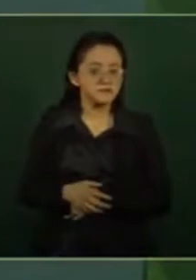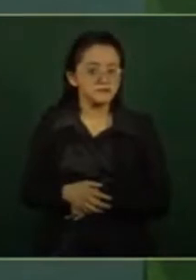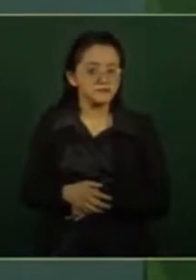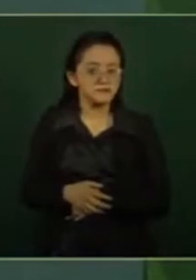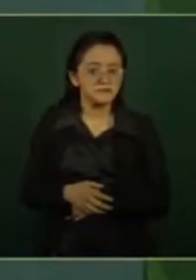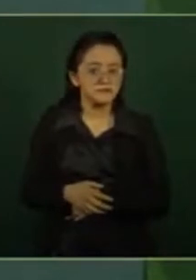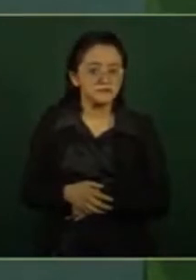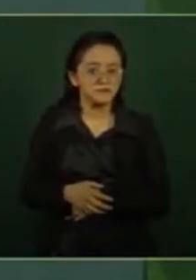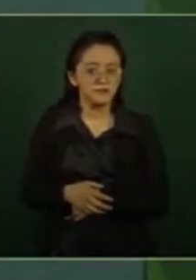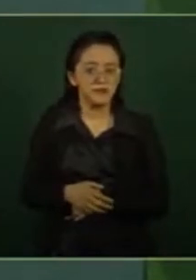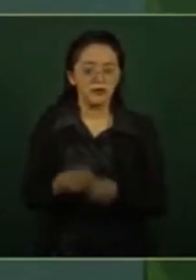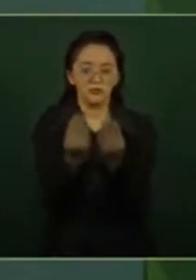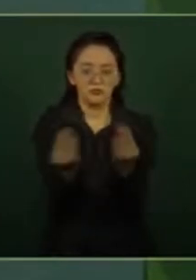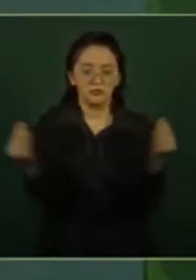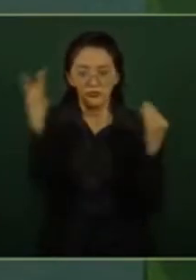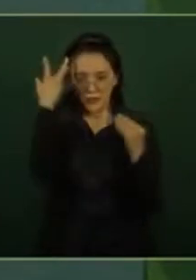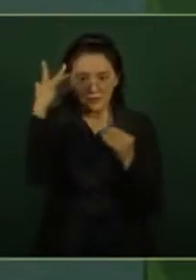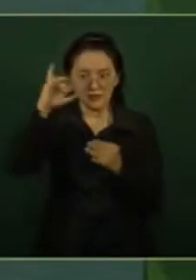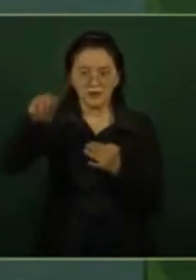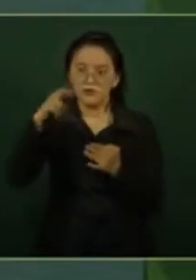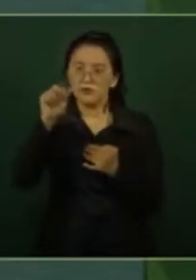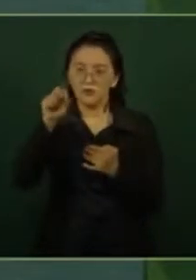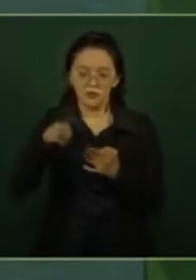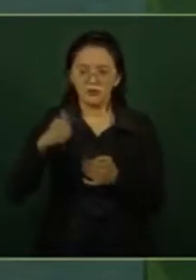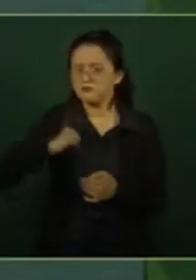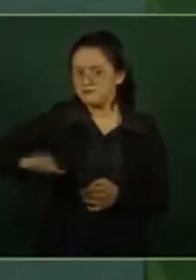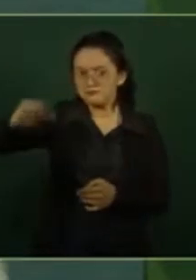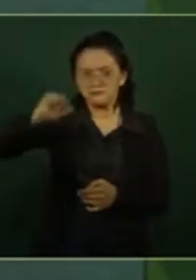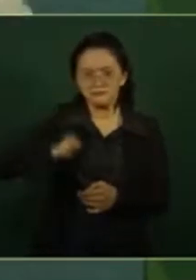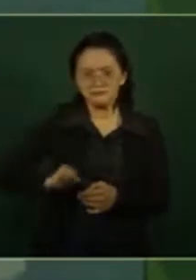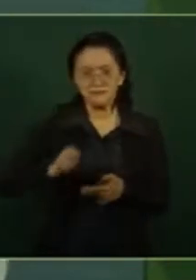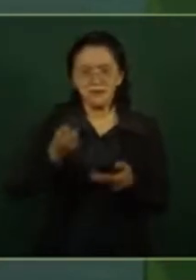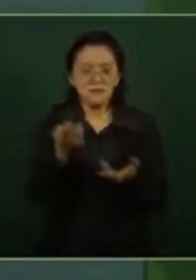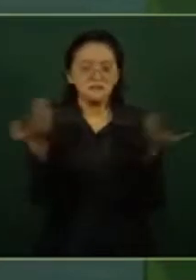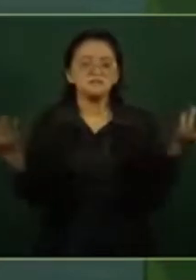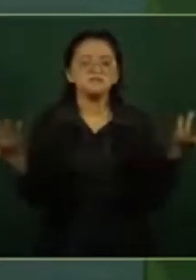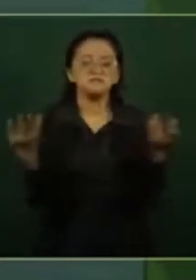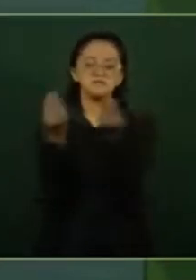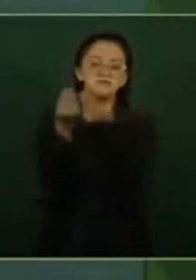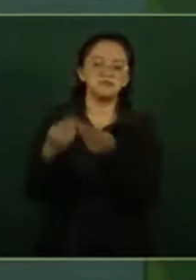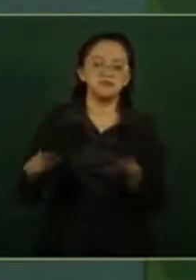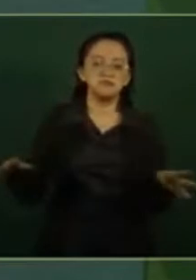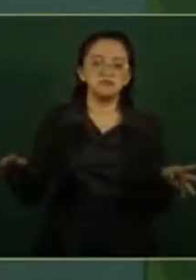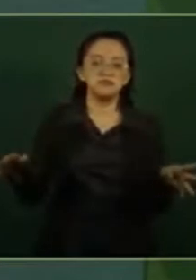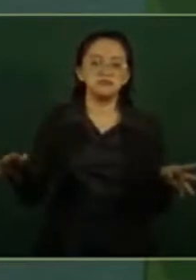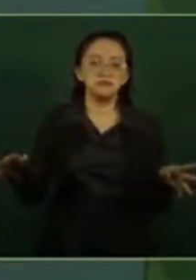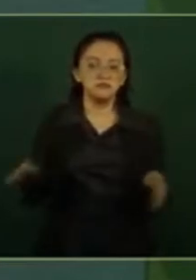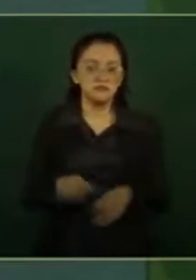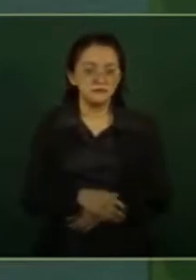la fortaleza de San Juan de Ulúa de la época colonial, eso sí, no